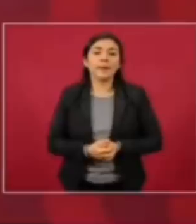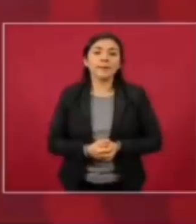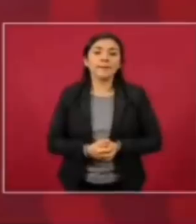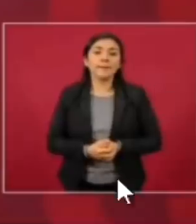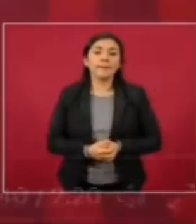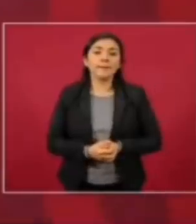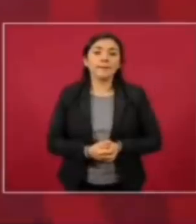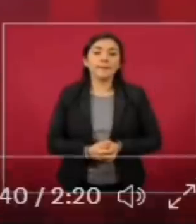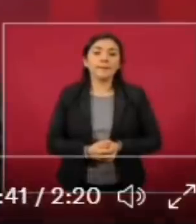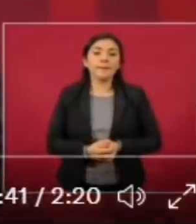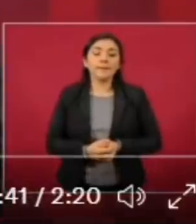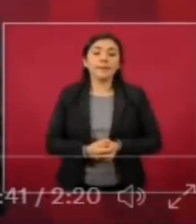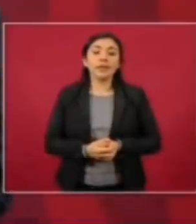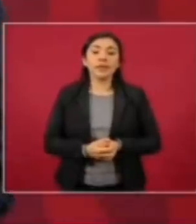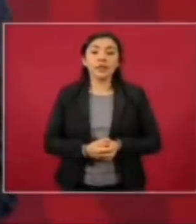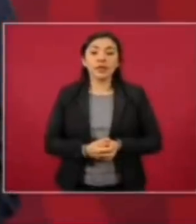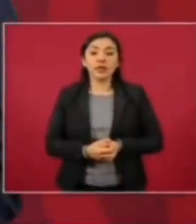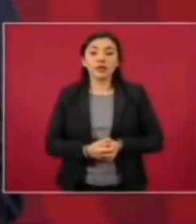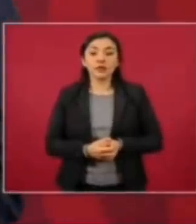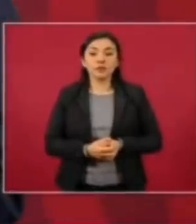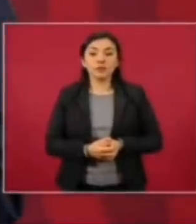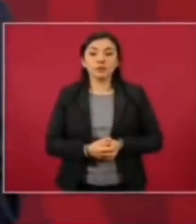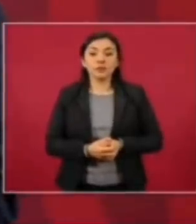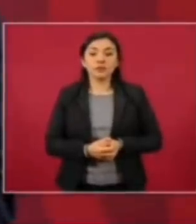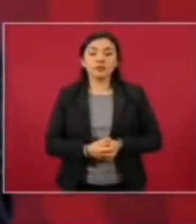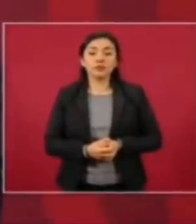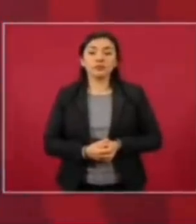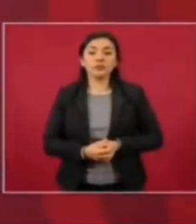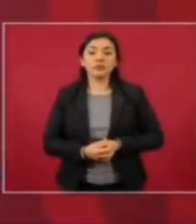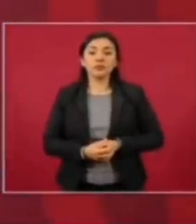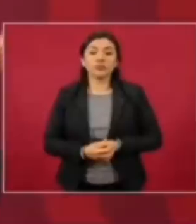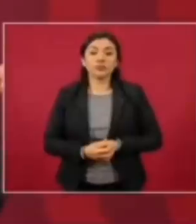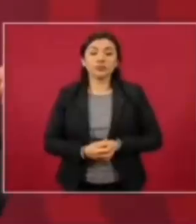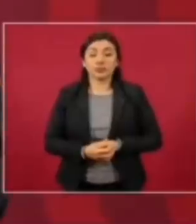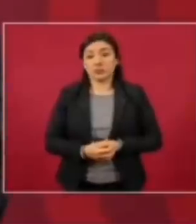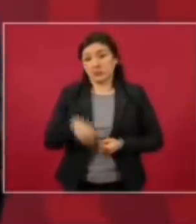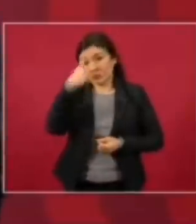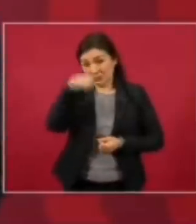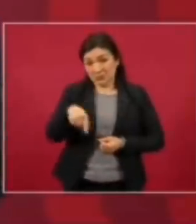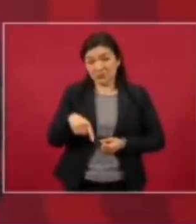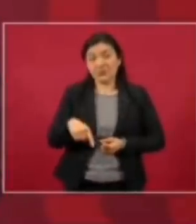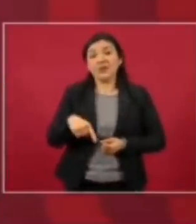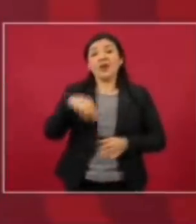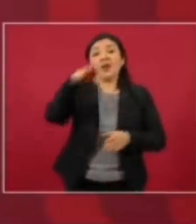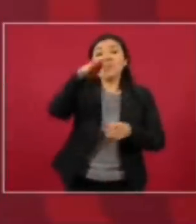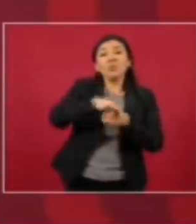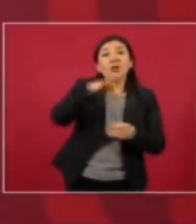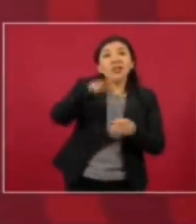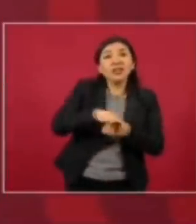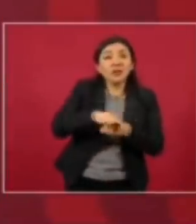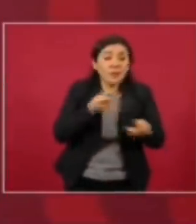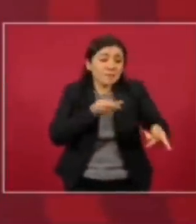y que no cuesten tanto las elecciones